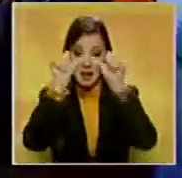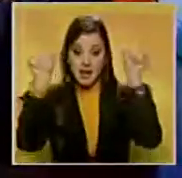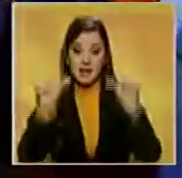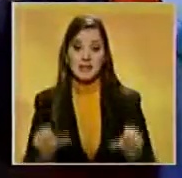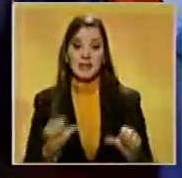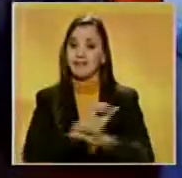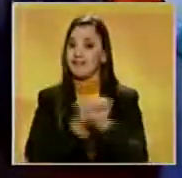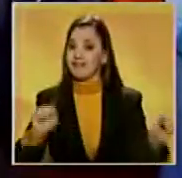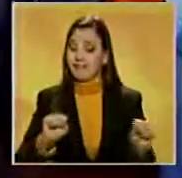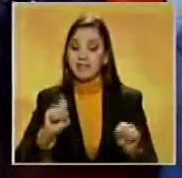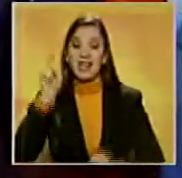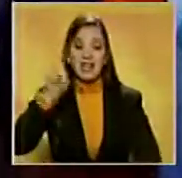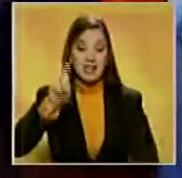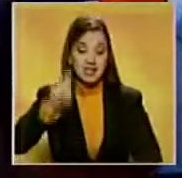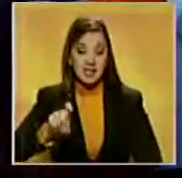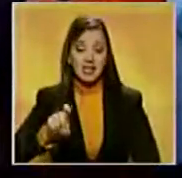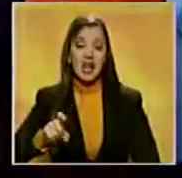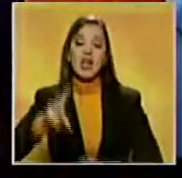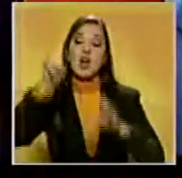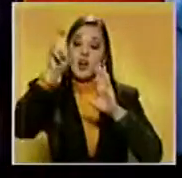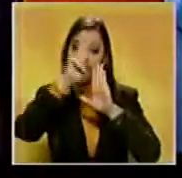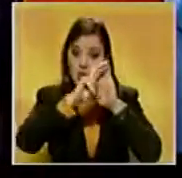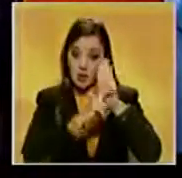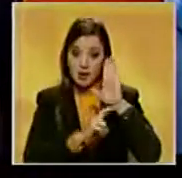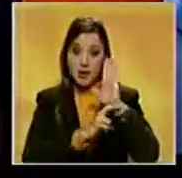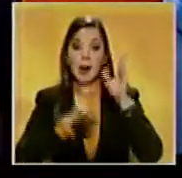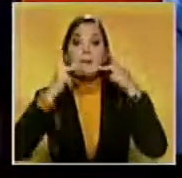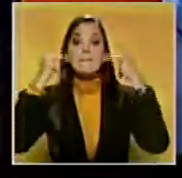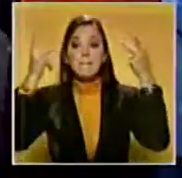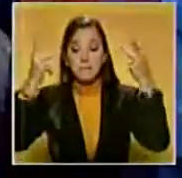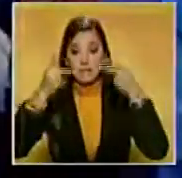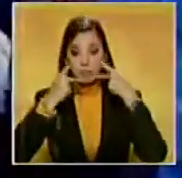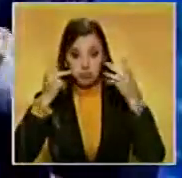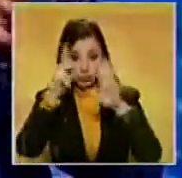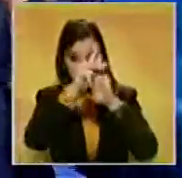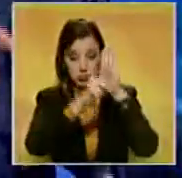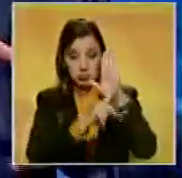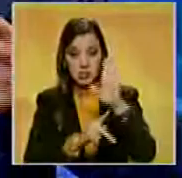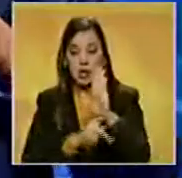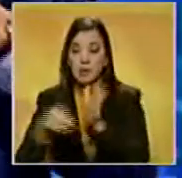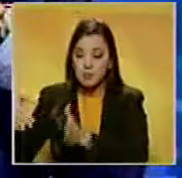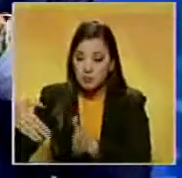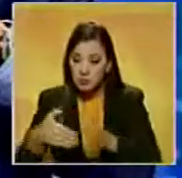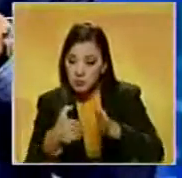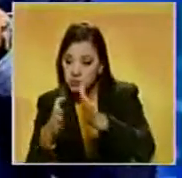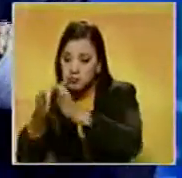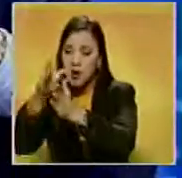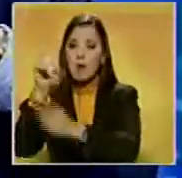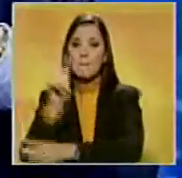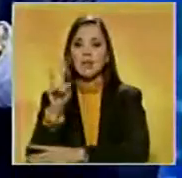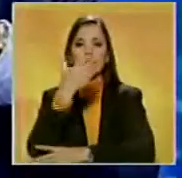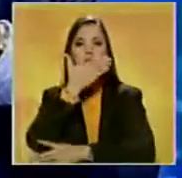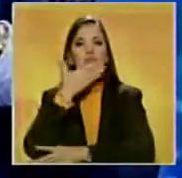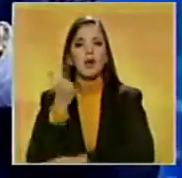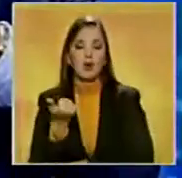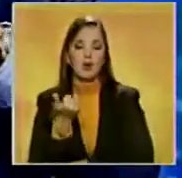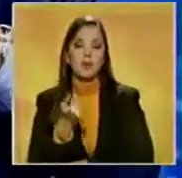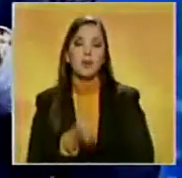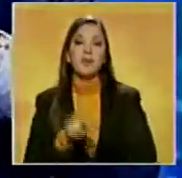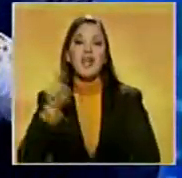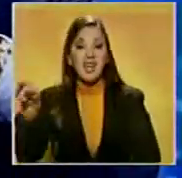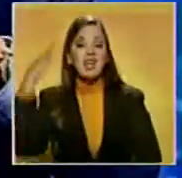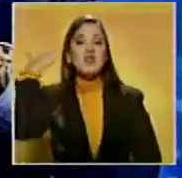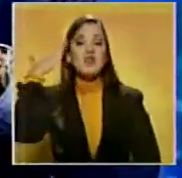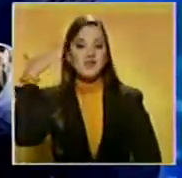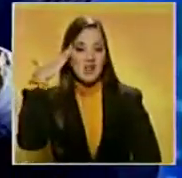considera necesario aplicar nuevos políticas para corregir el rumbo del país el pueblo venezolano en su mayoría está convencido que este gobierno